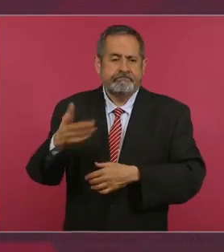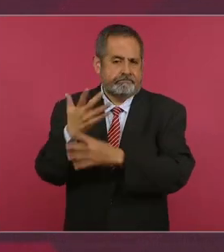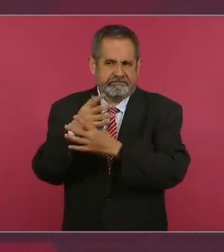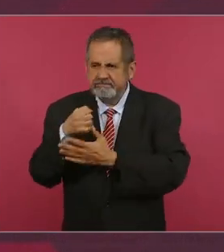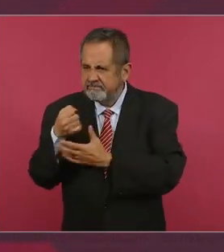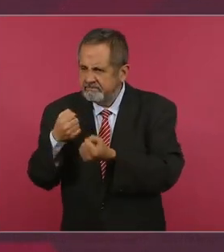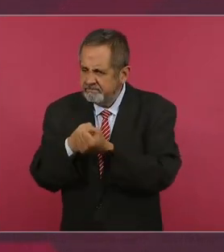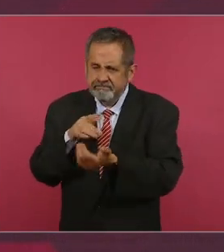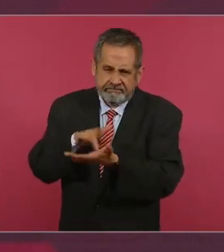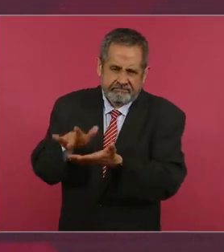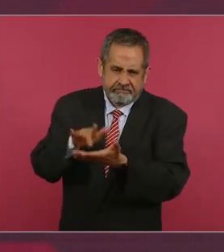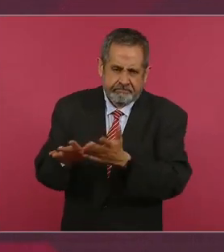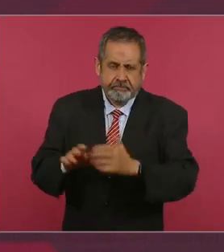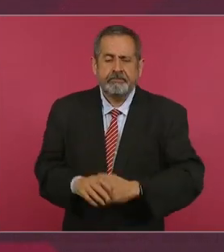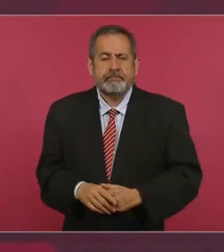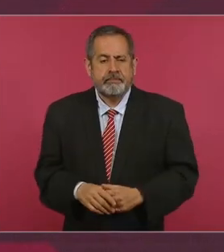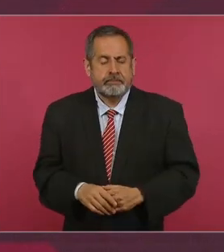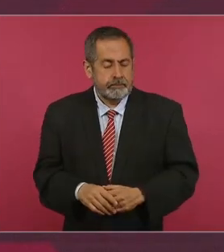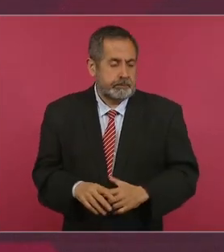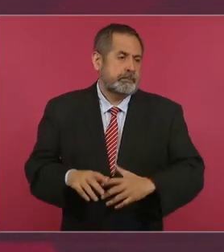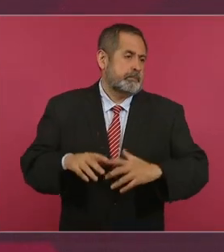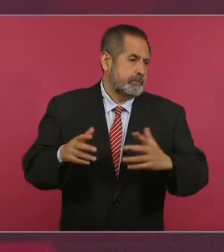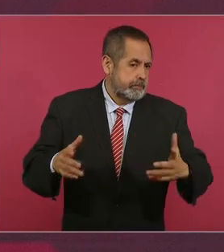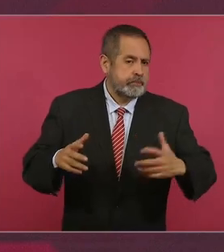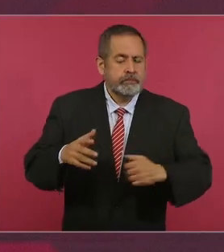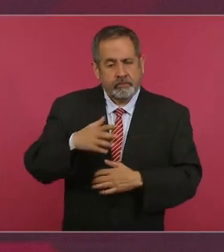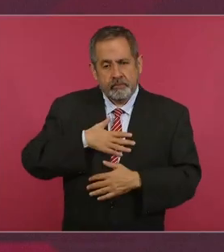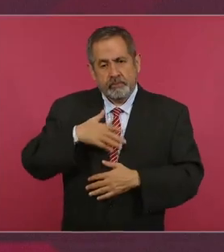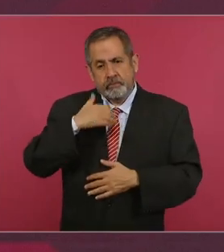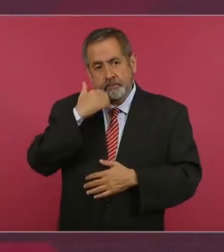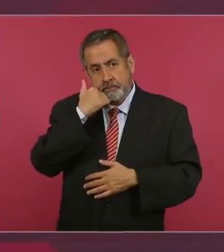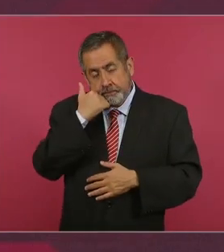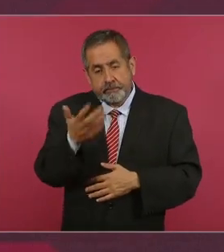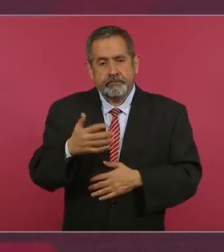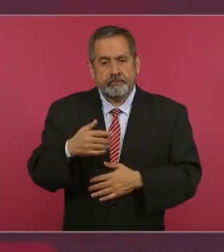Entonces, yo quiero que para el 20